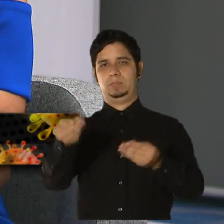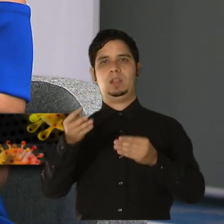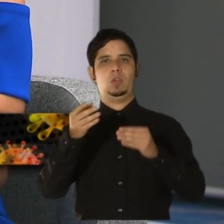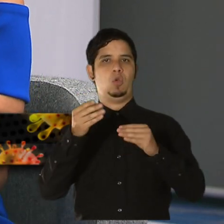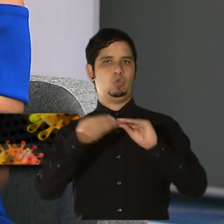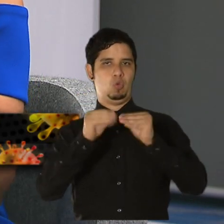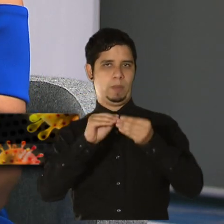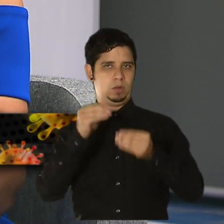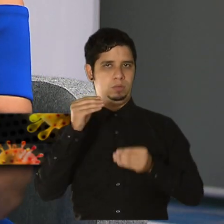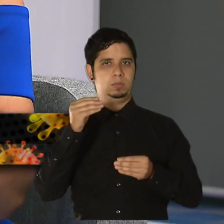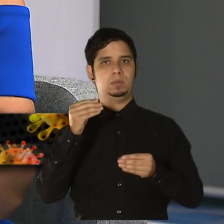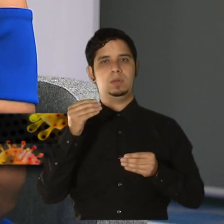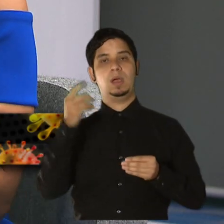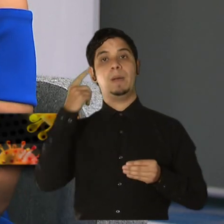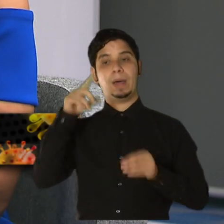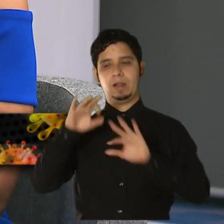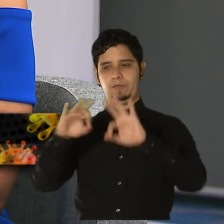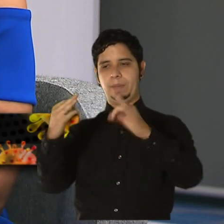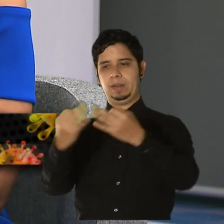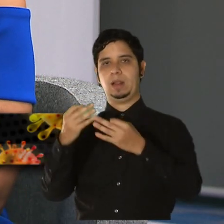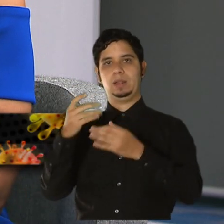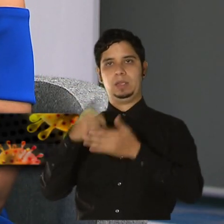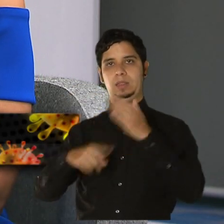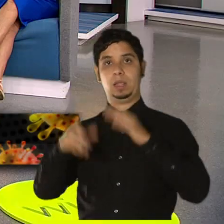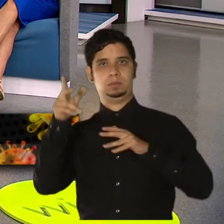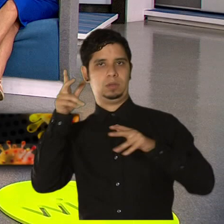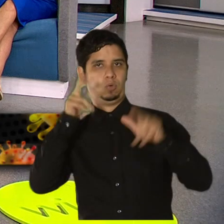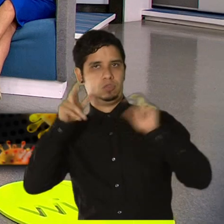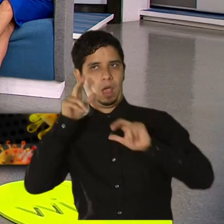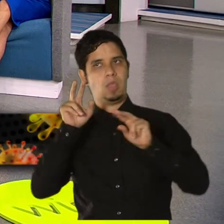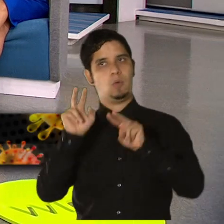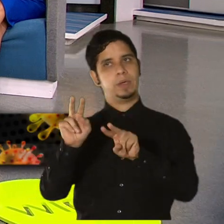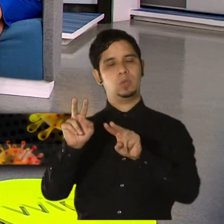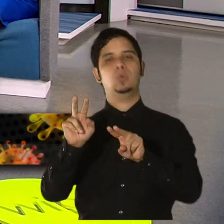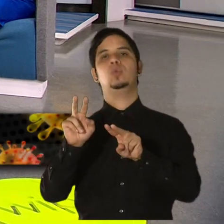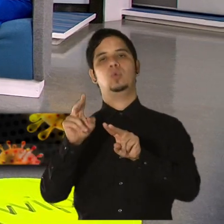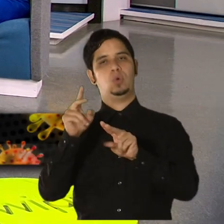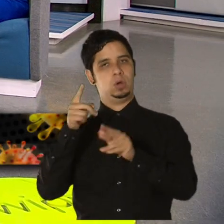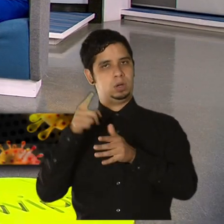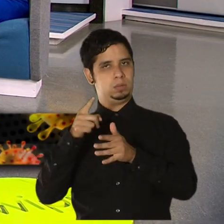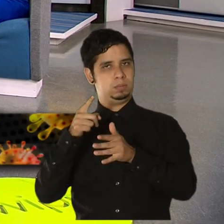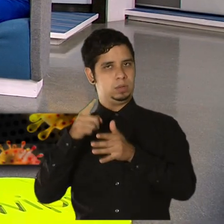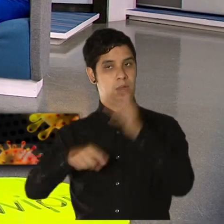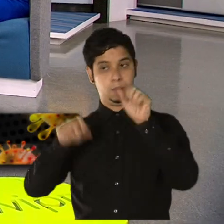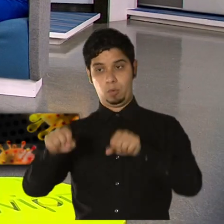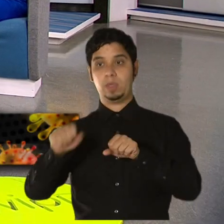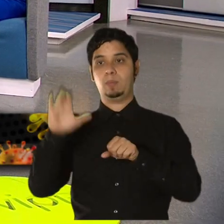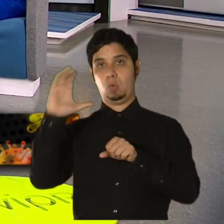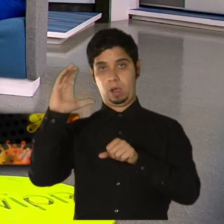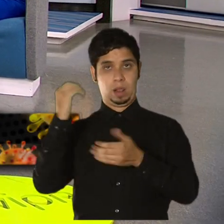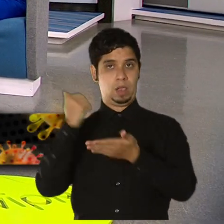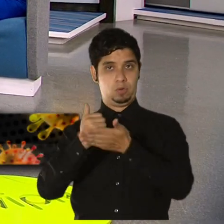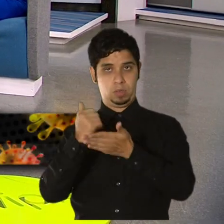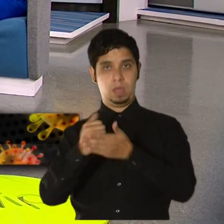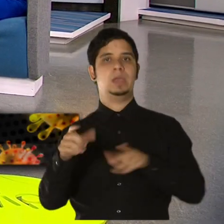primero, los parientes, ¿verdad?, los familiares que estén escuchando el programa, que sepan que pueden también buscar ayuda, y aquel participante que también,